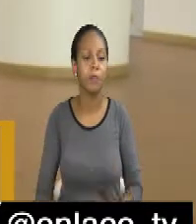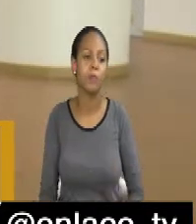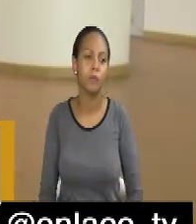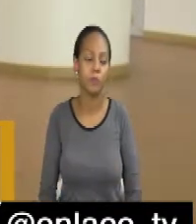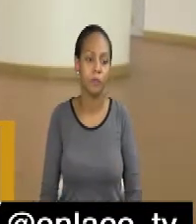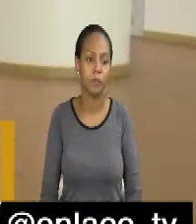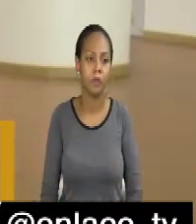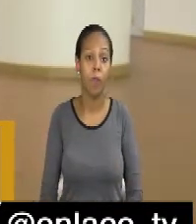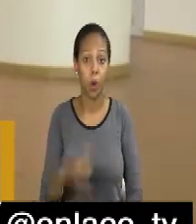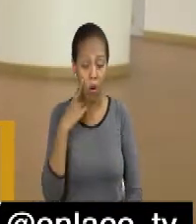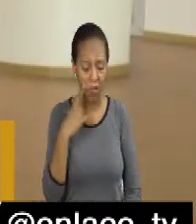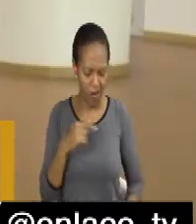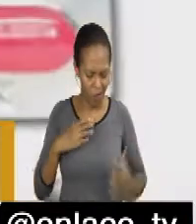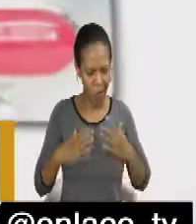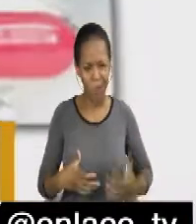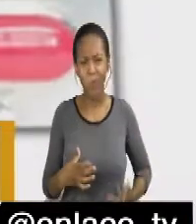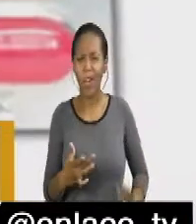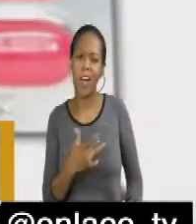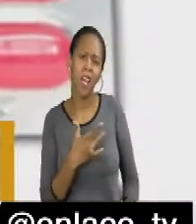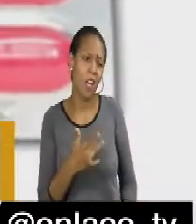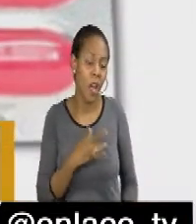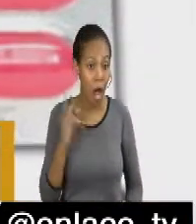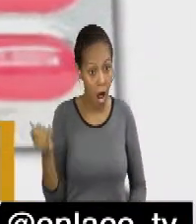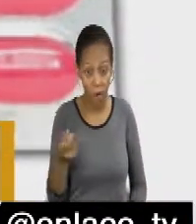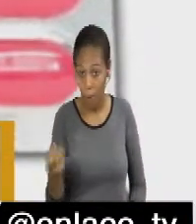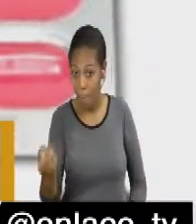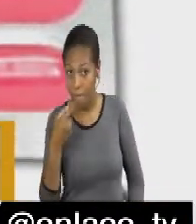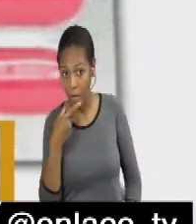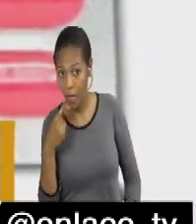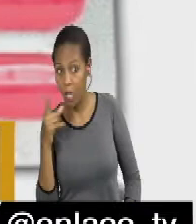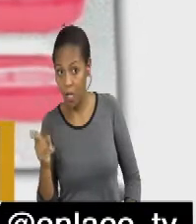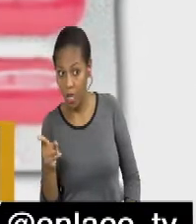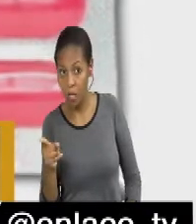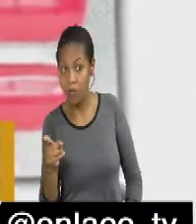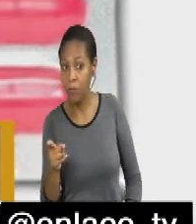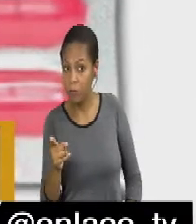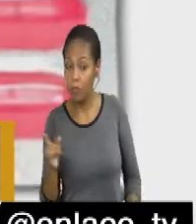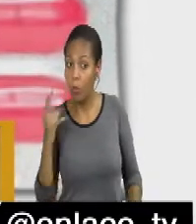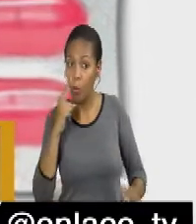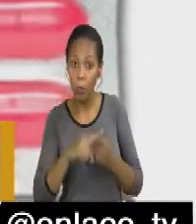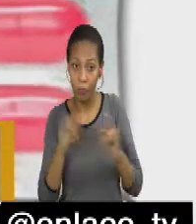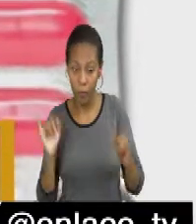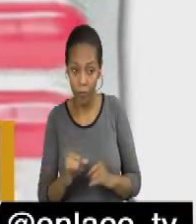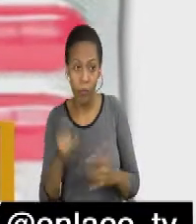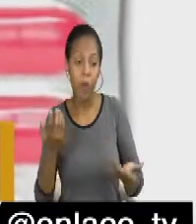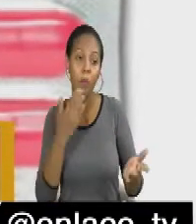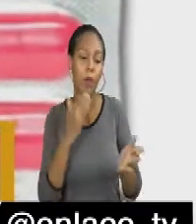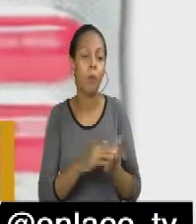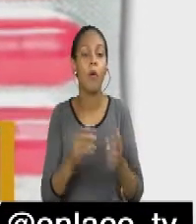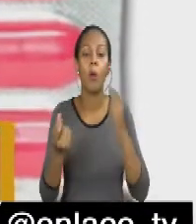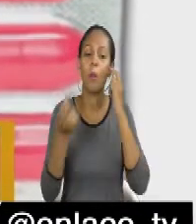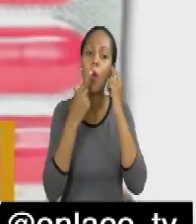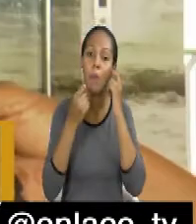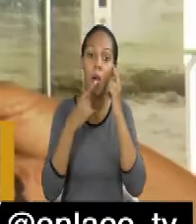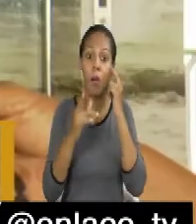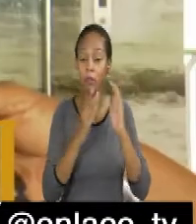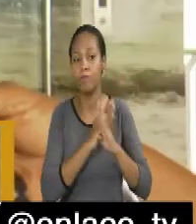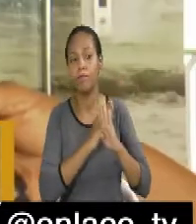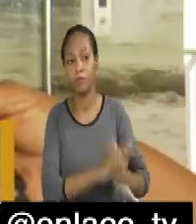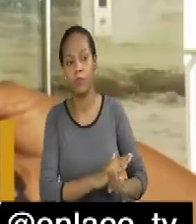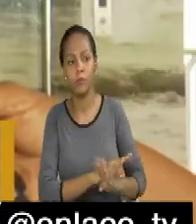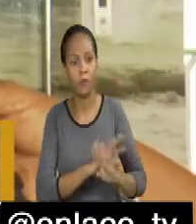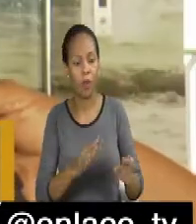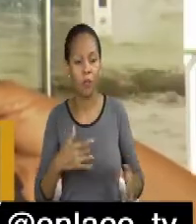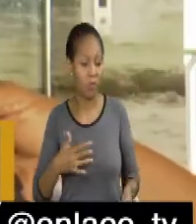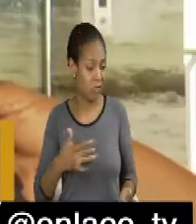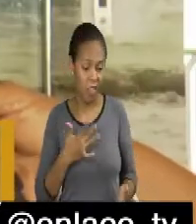a los síntomas que puede padecer si consume el medicamento que fue creado para adelgazar. Si lo están consumiendo, que lo suspendan aunque no tengan síntomas.